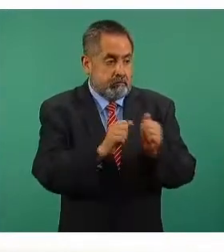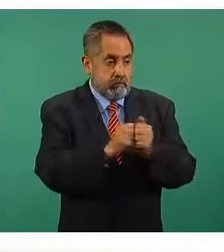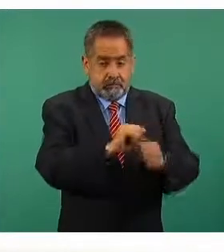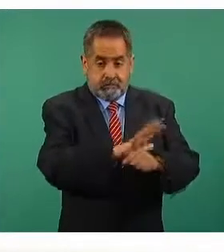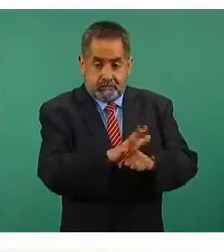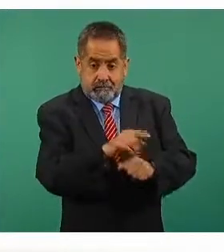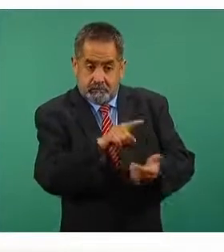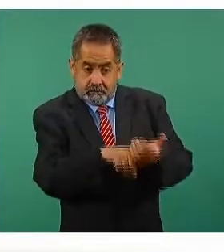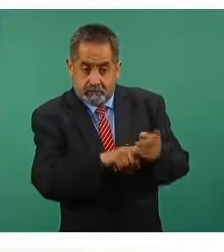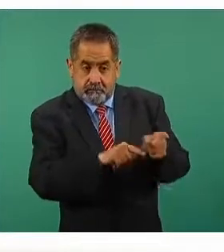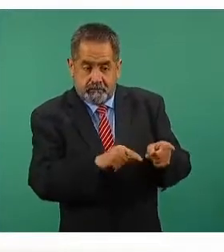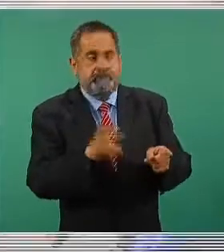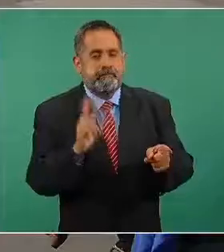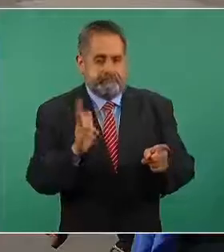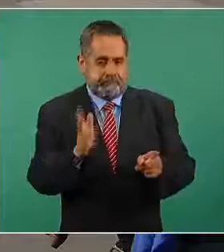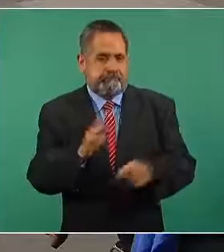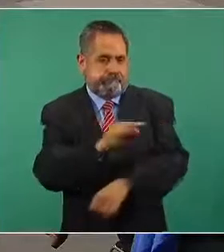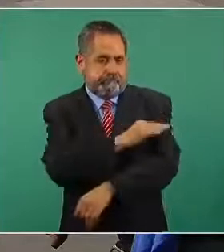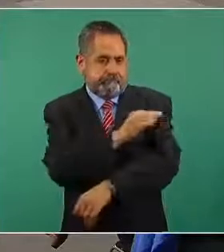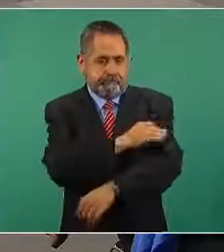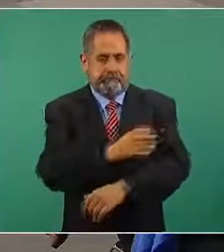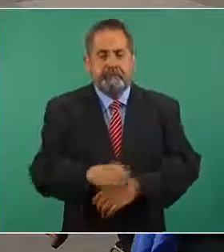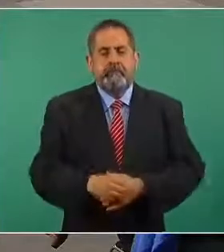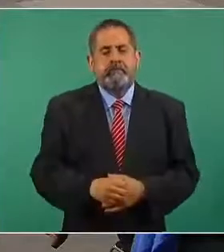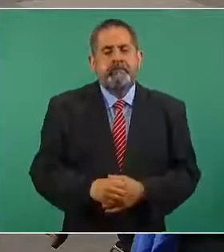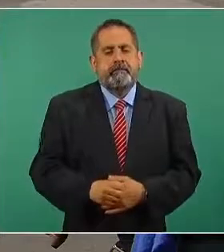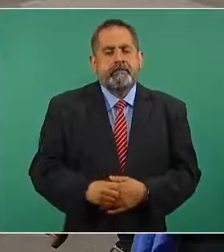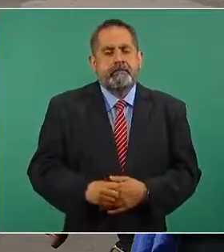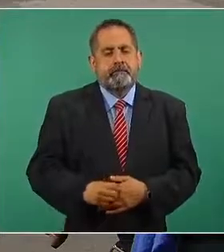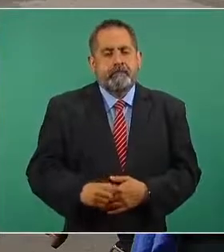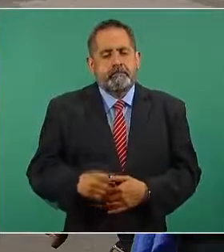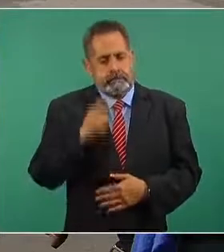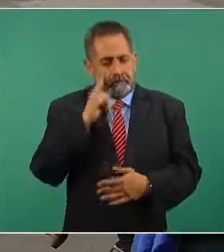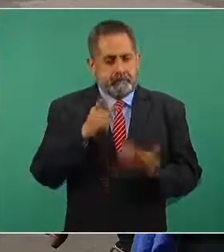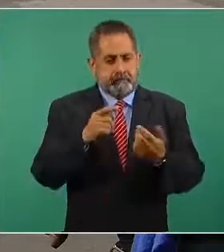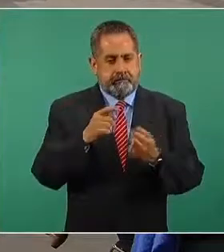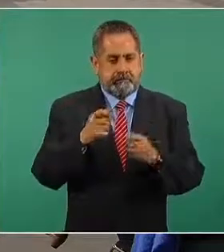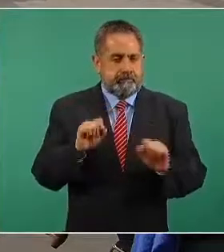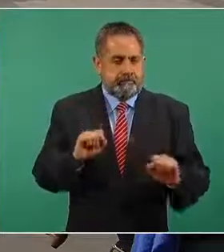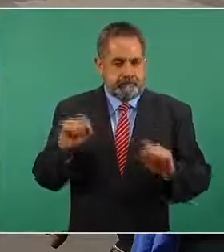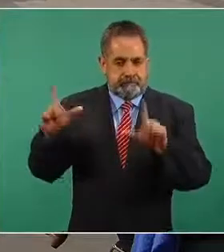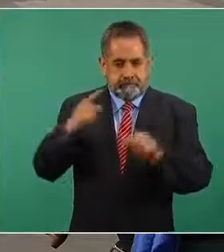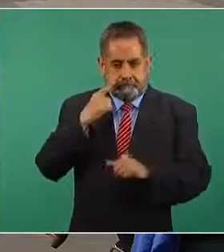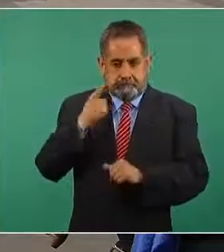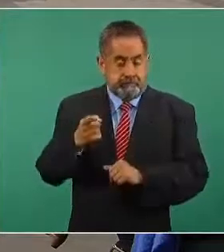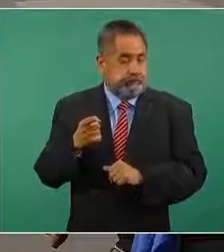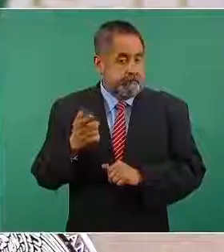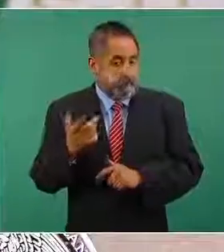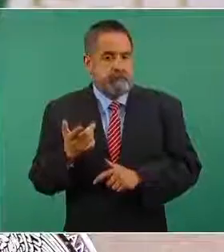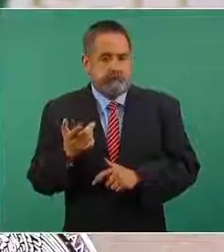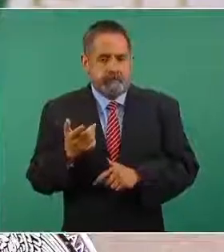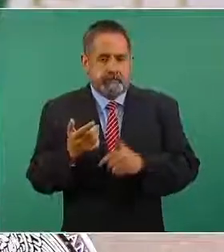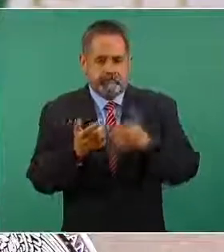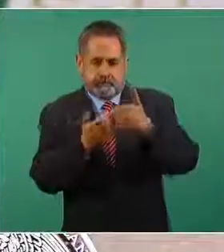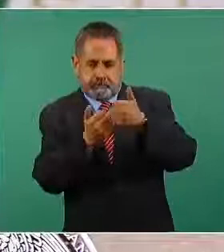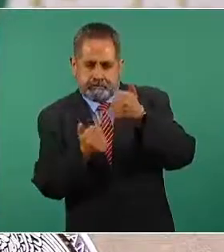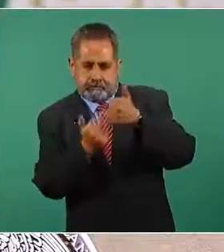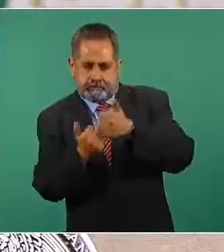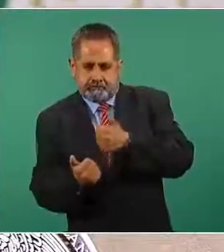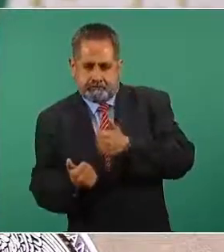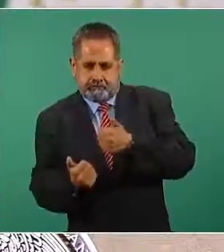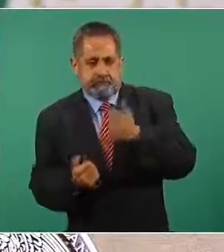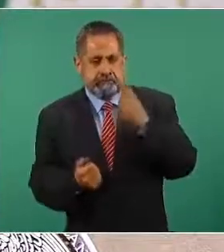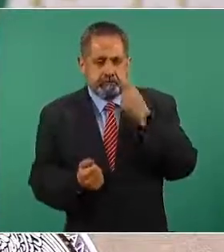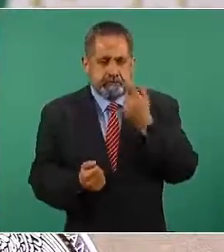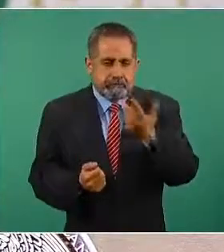trabajadoras y trabajadores de la educación. Cuando lo vemos desagregado, en la siguiente imagen, vemos precisamente esto. El personal